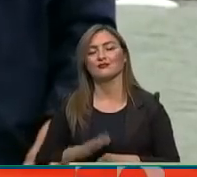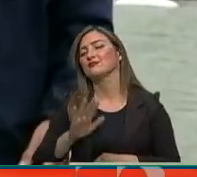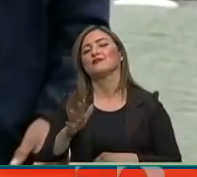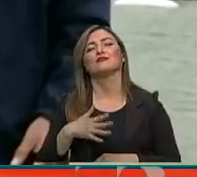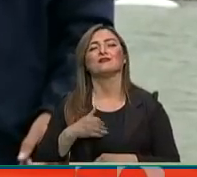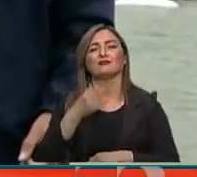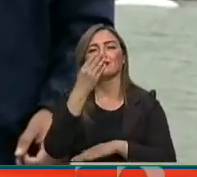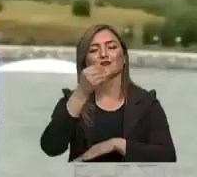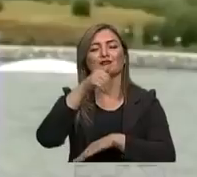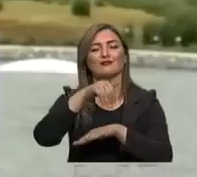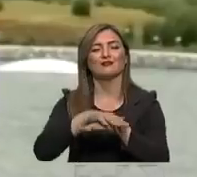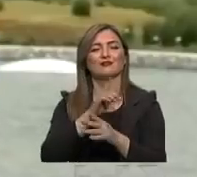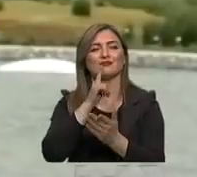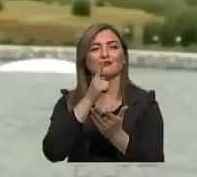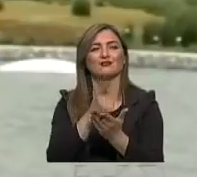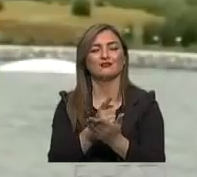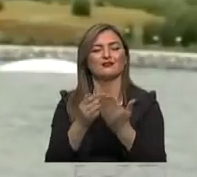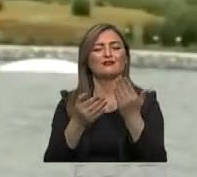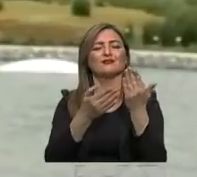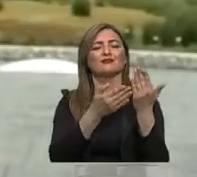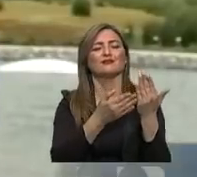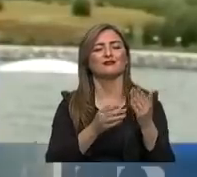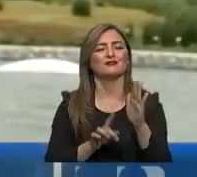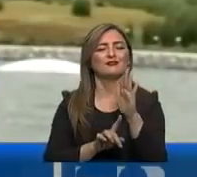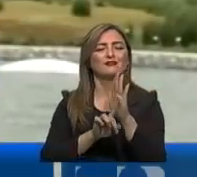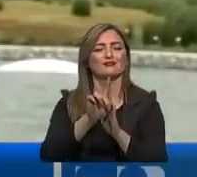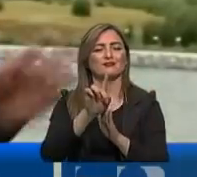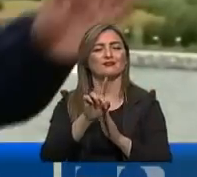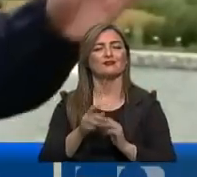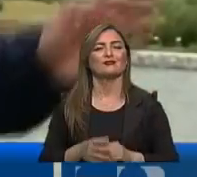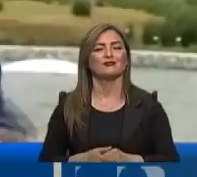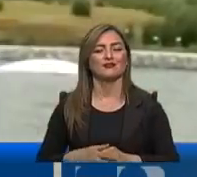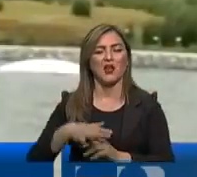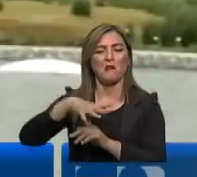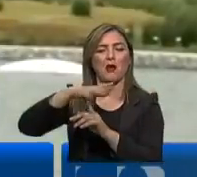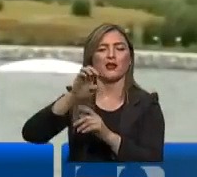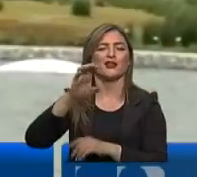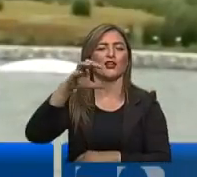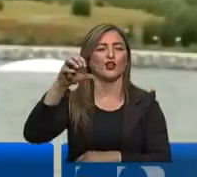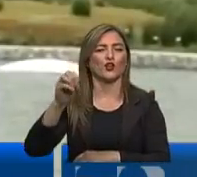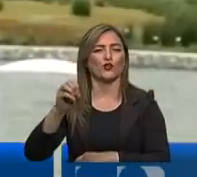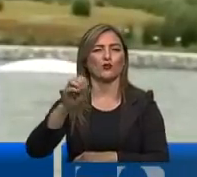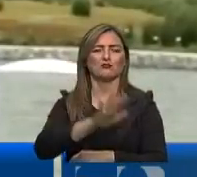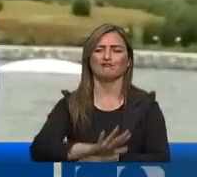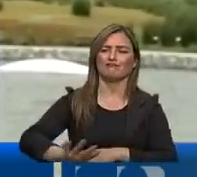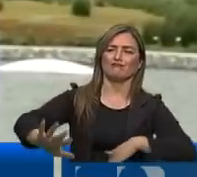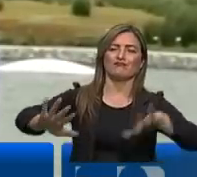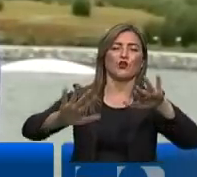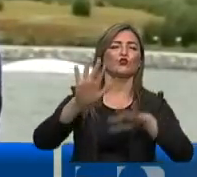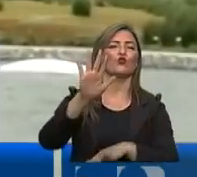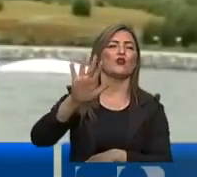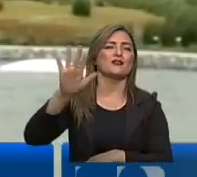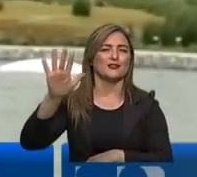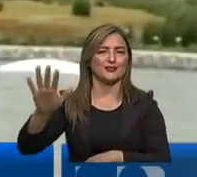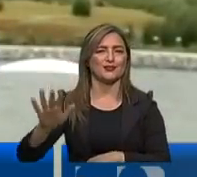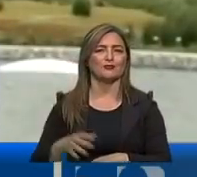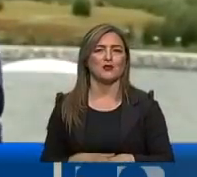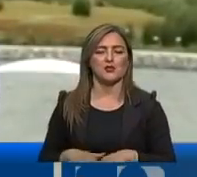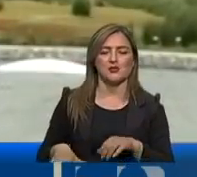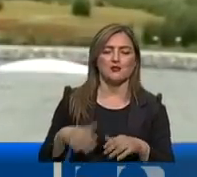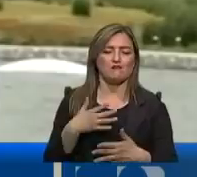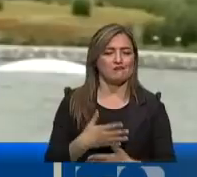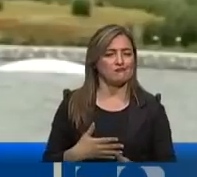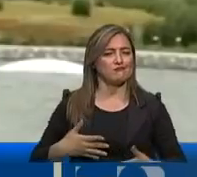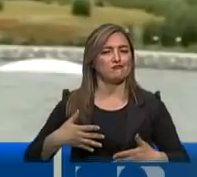Hola, ¿qué tal? Buenas tardes. Así es, este evento se desarrolló en el Ecoparque. Son 55 hectáreas dedicadas a la recreación,